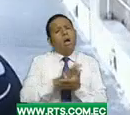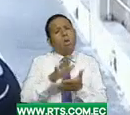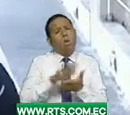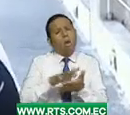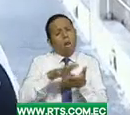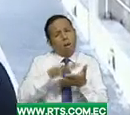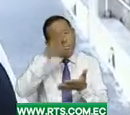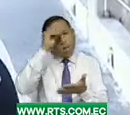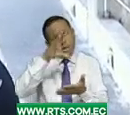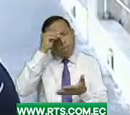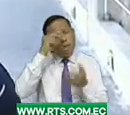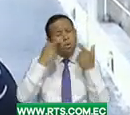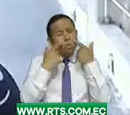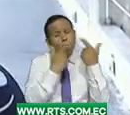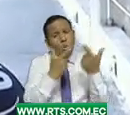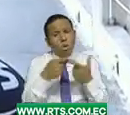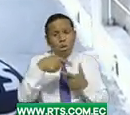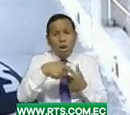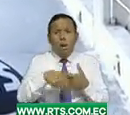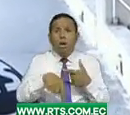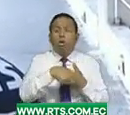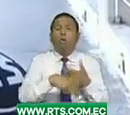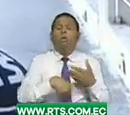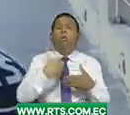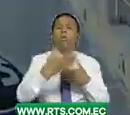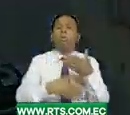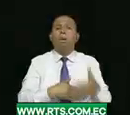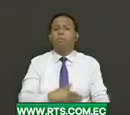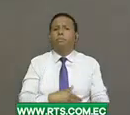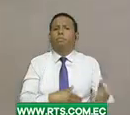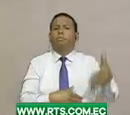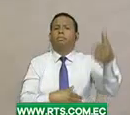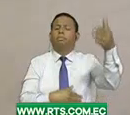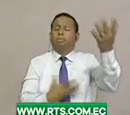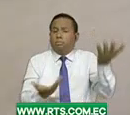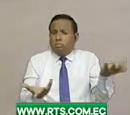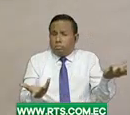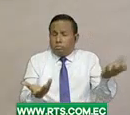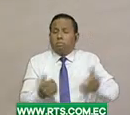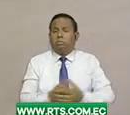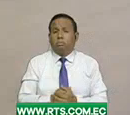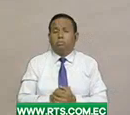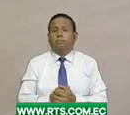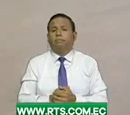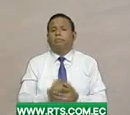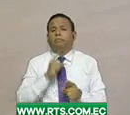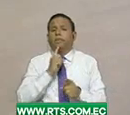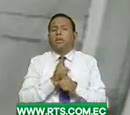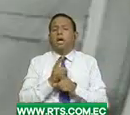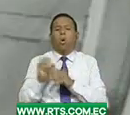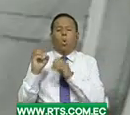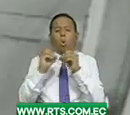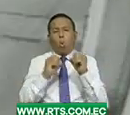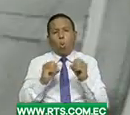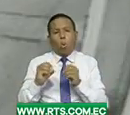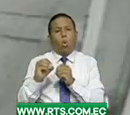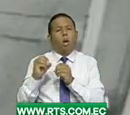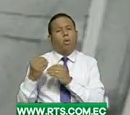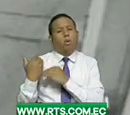los futuros, los que van a estar aquí. Y eso es lo que procuran los órganos competentes, que